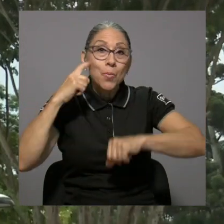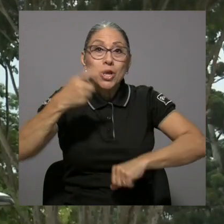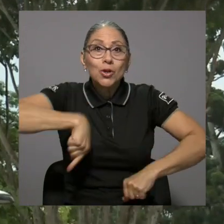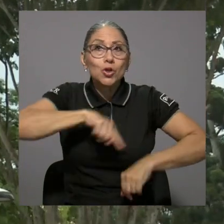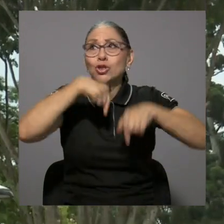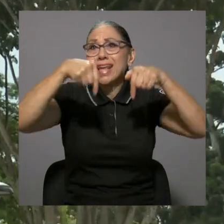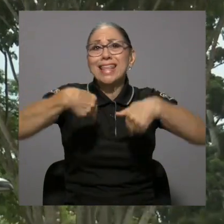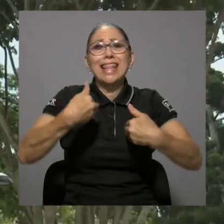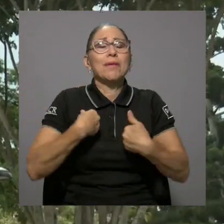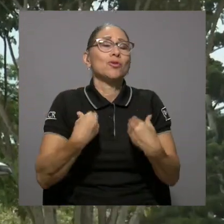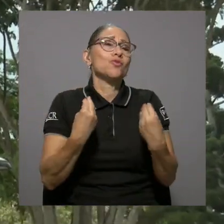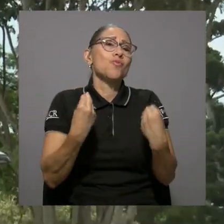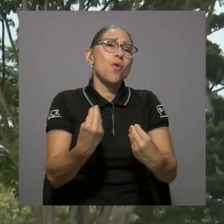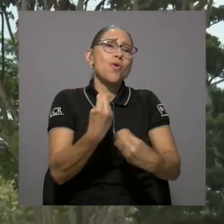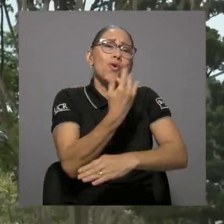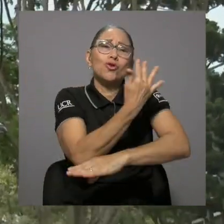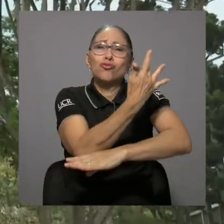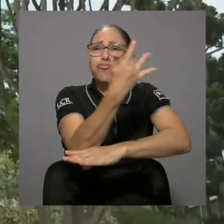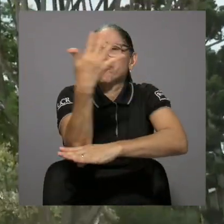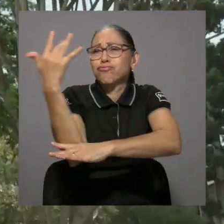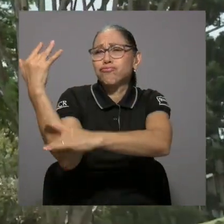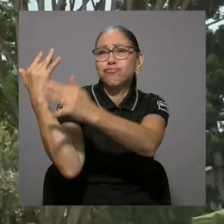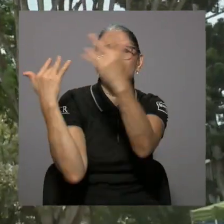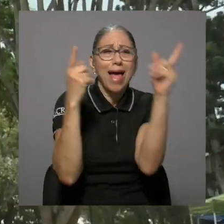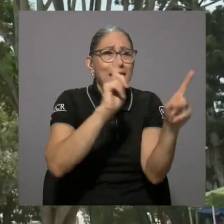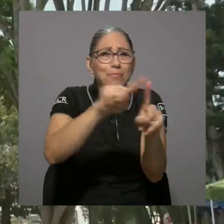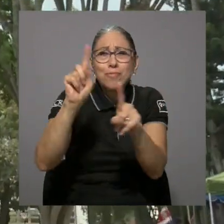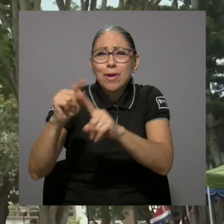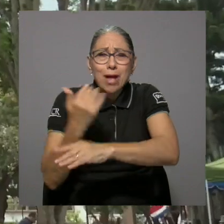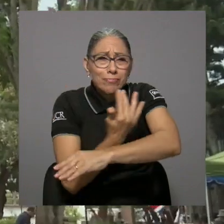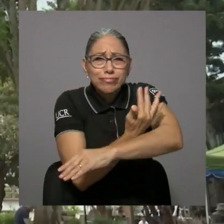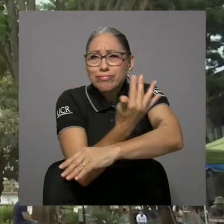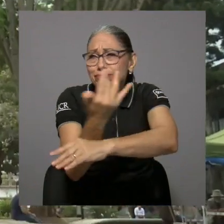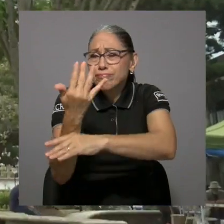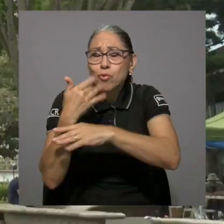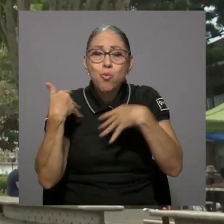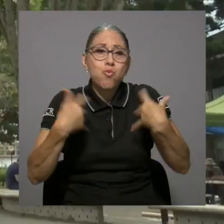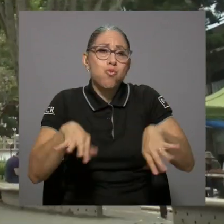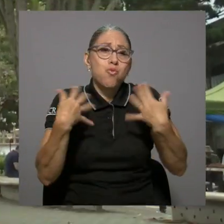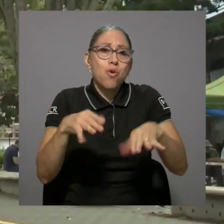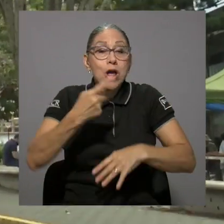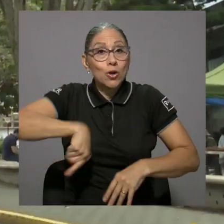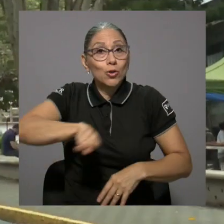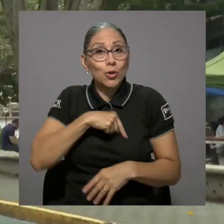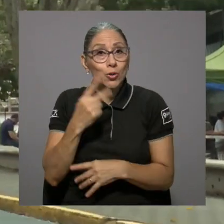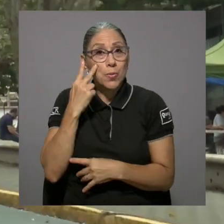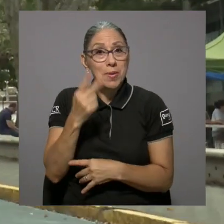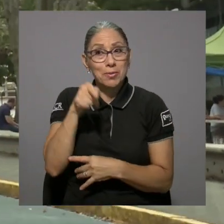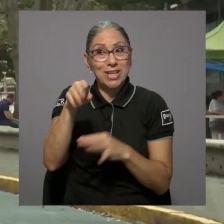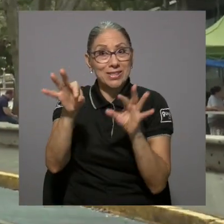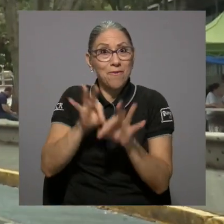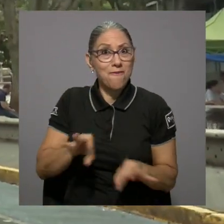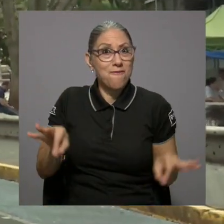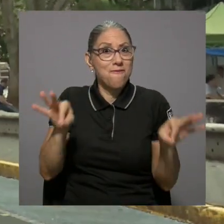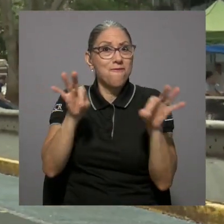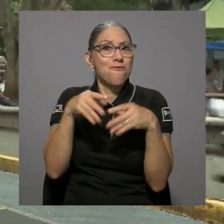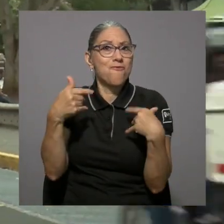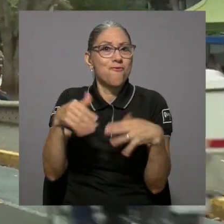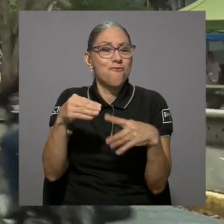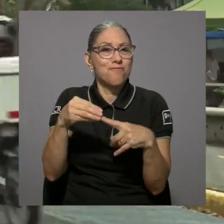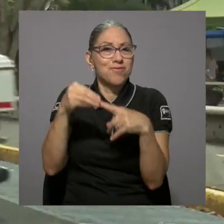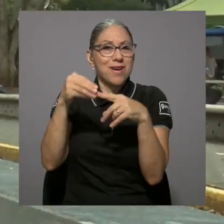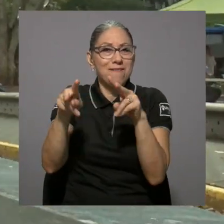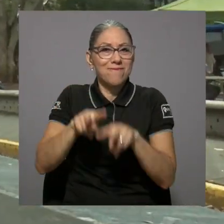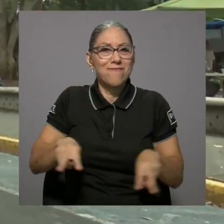realmente envidiable. Entonces, desde el inicio vimos ese valor que tiene la universidad y lo utilizamos